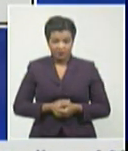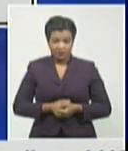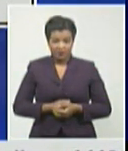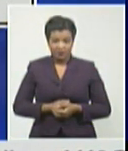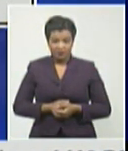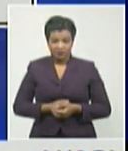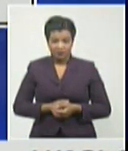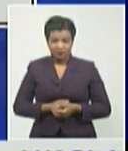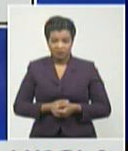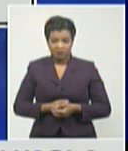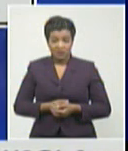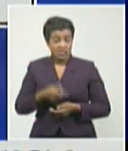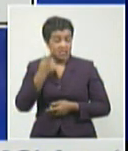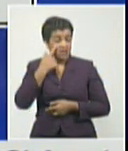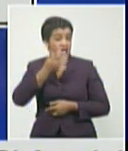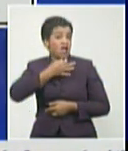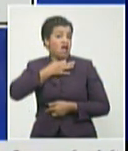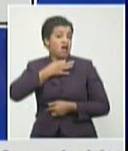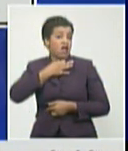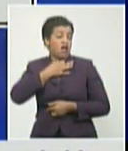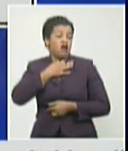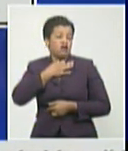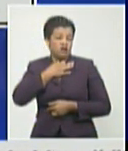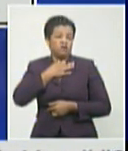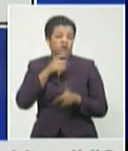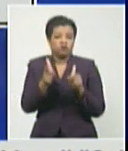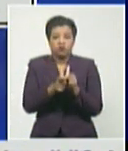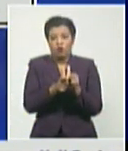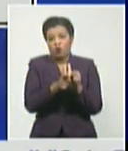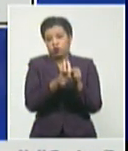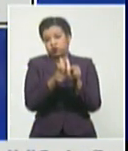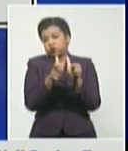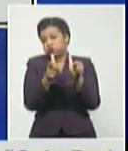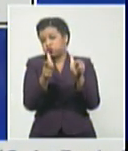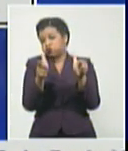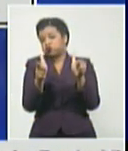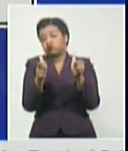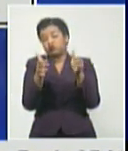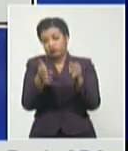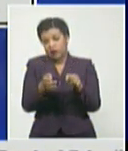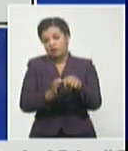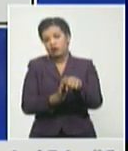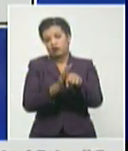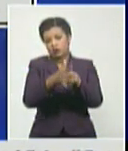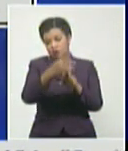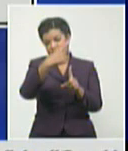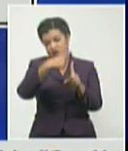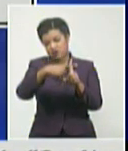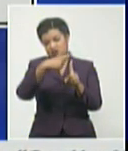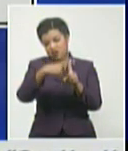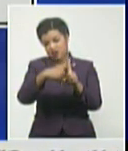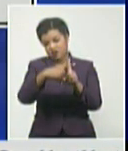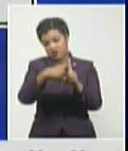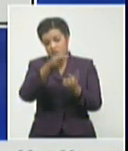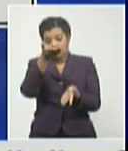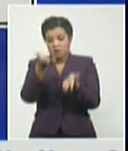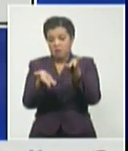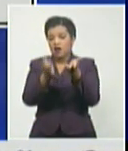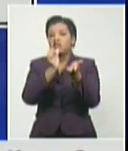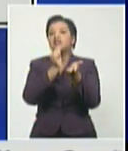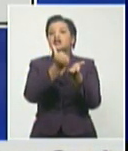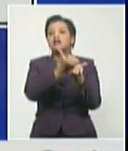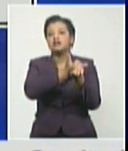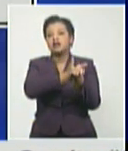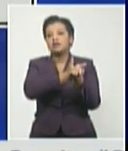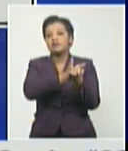va a terminar con una cifra con la mayor cifra por eso se habla del medio de diciembre de un rebrote de